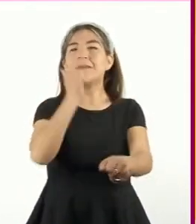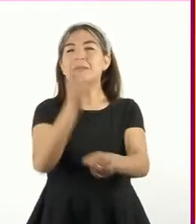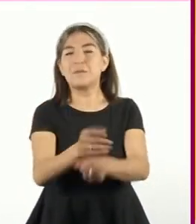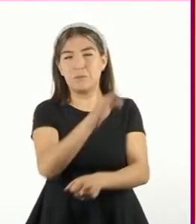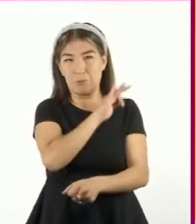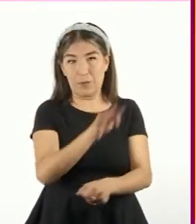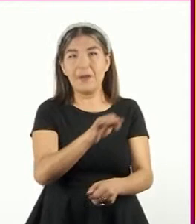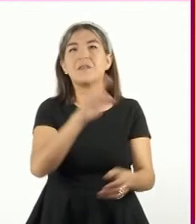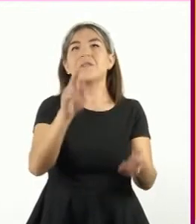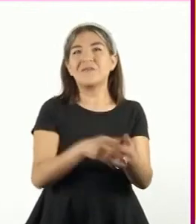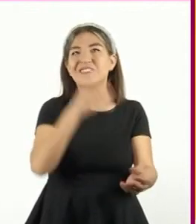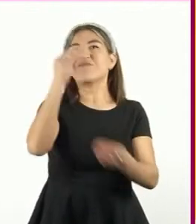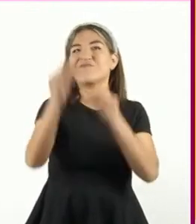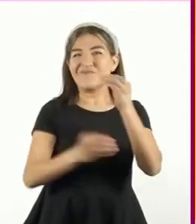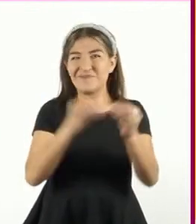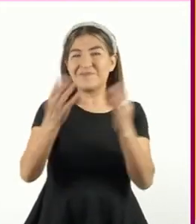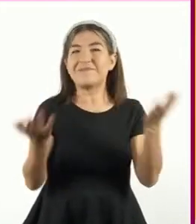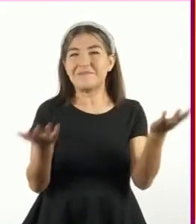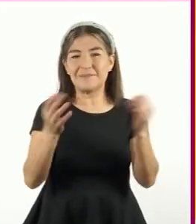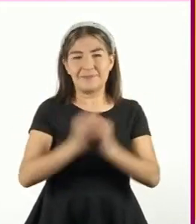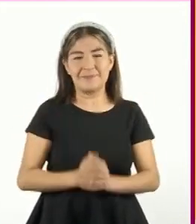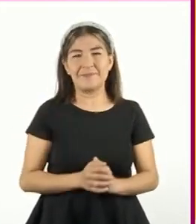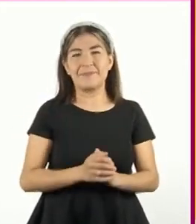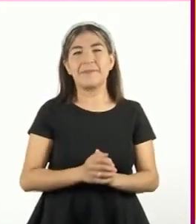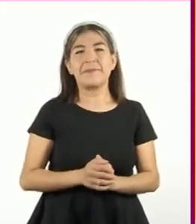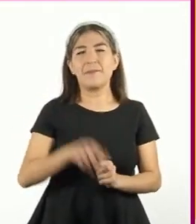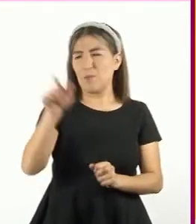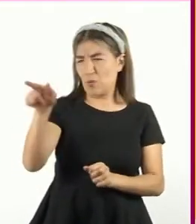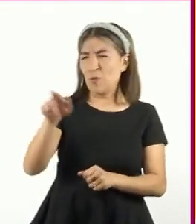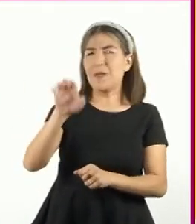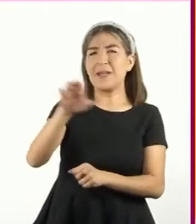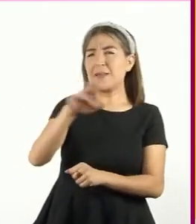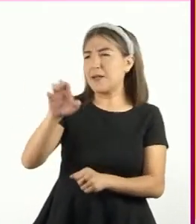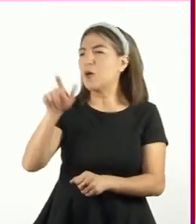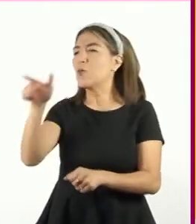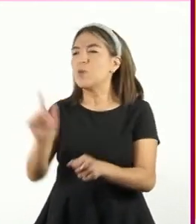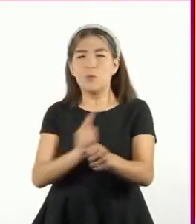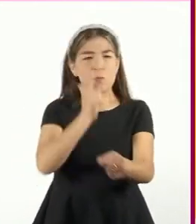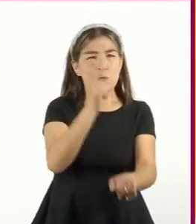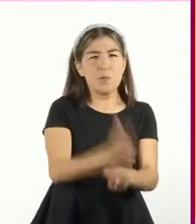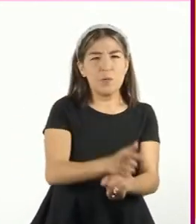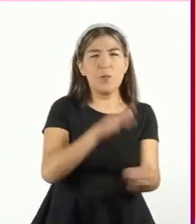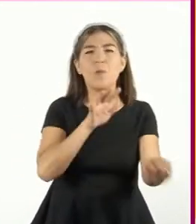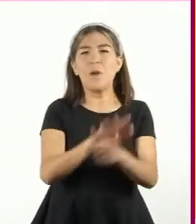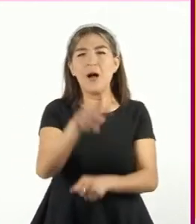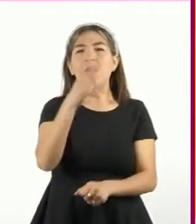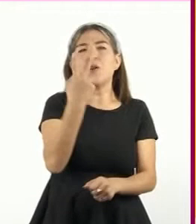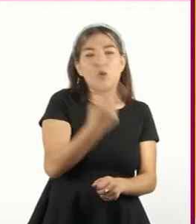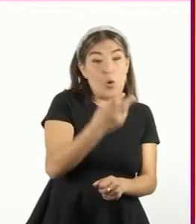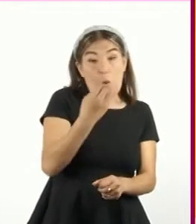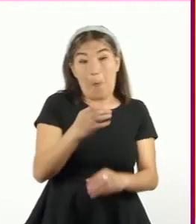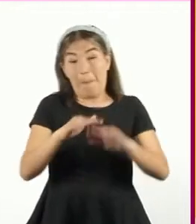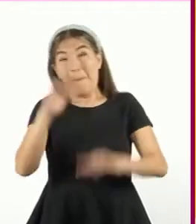puede volverse conflictiva. Enrique, ¿identificaste dos o más